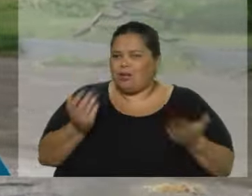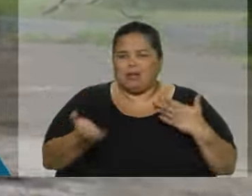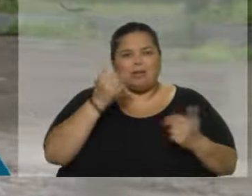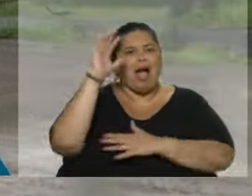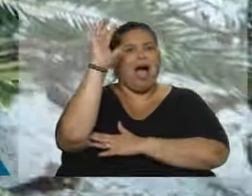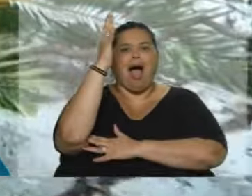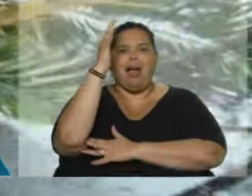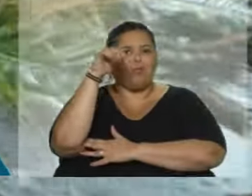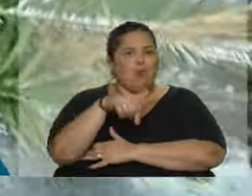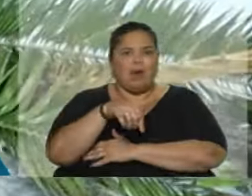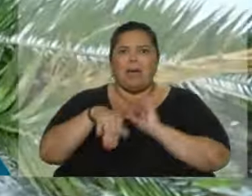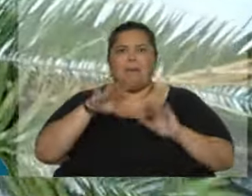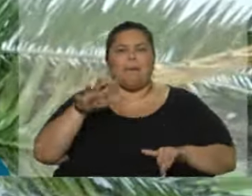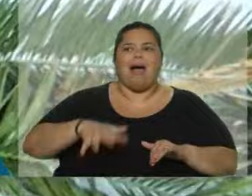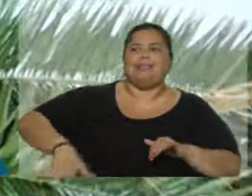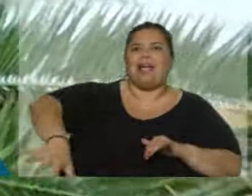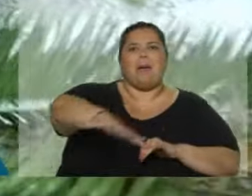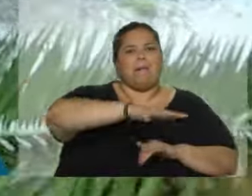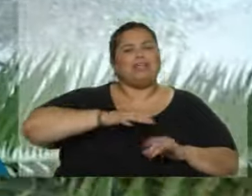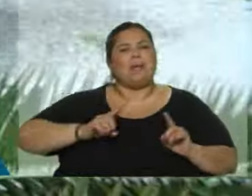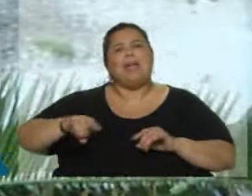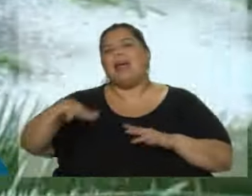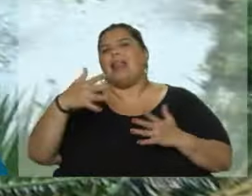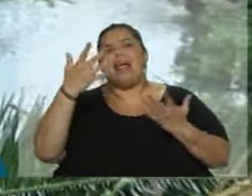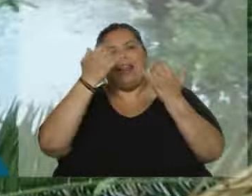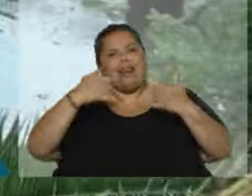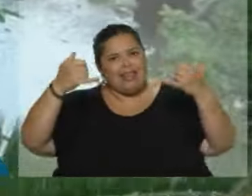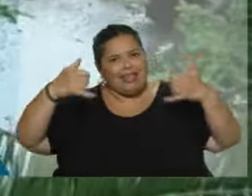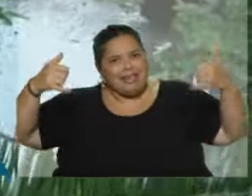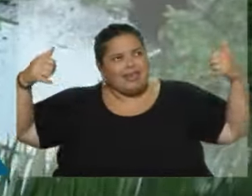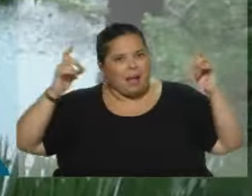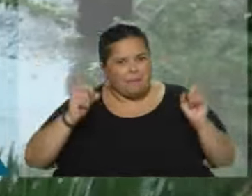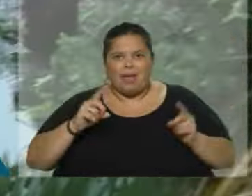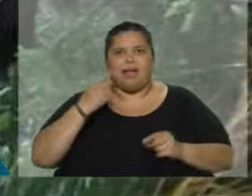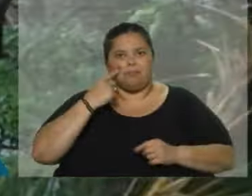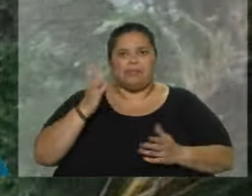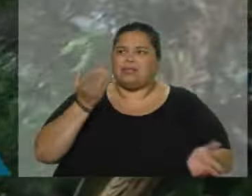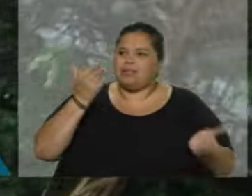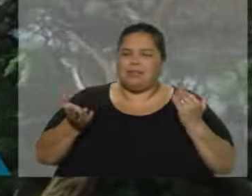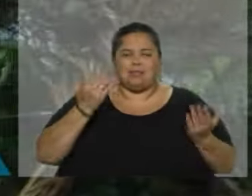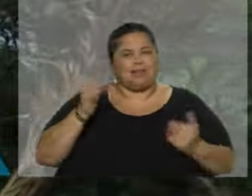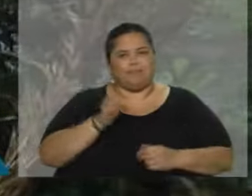los que afectan los espacios públicos y las vías de comunicación. Desde Paysandú, Julio Correa, Canal 5 Noticias.